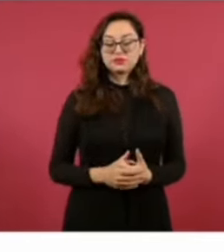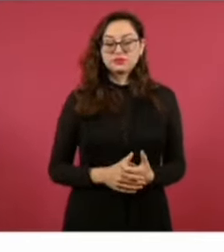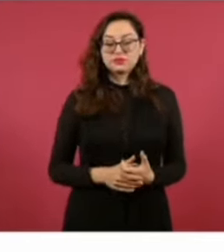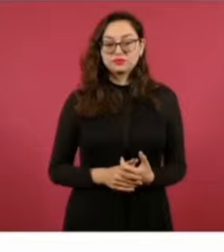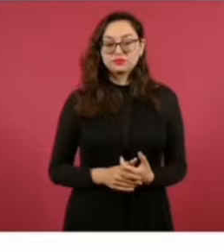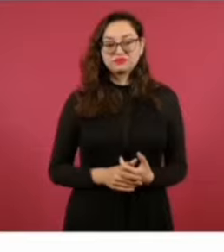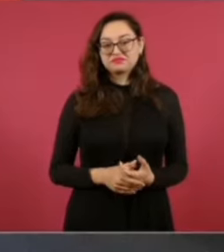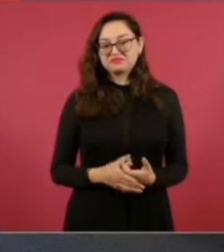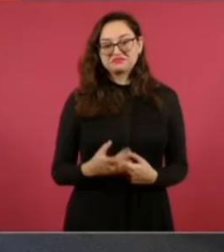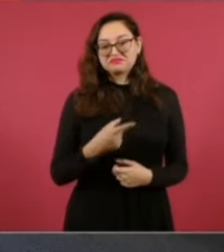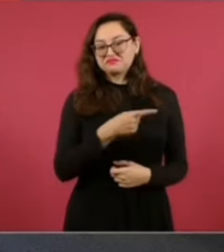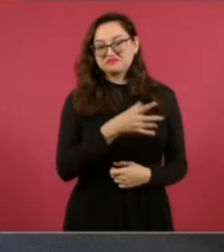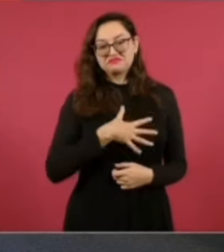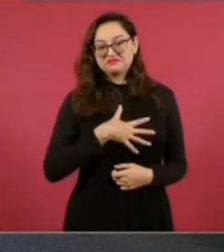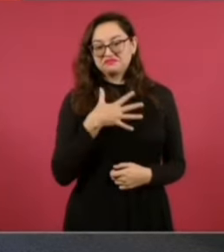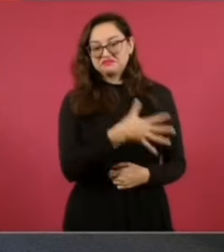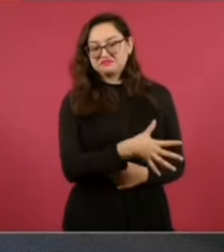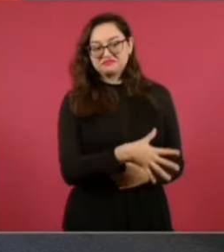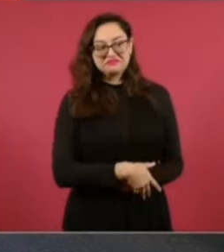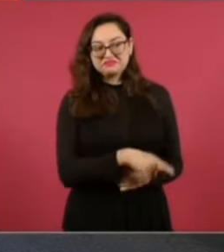es un pasquín, o sea,